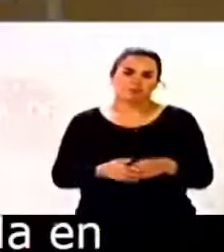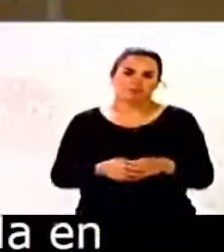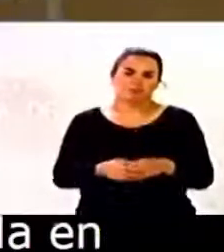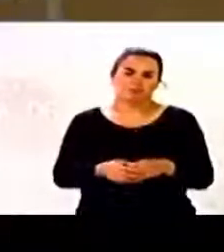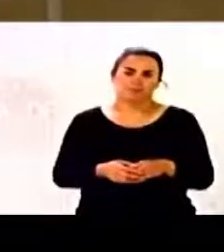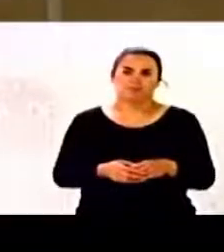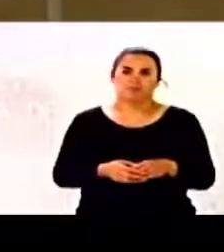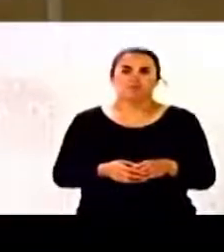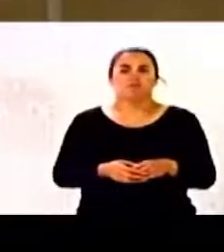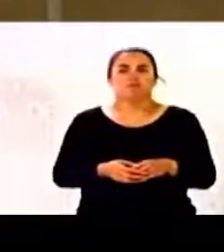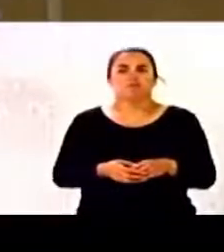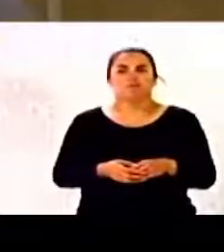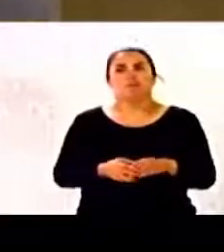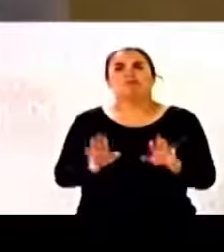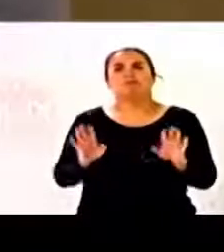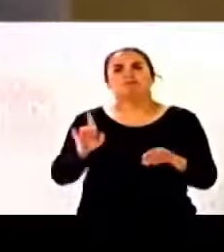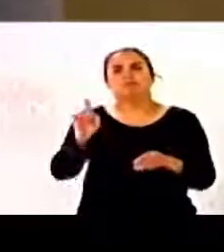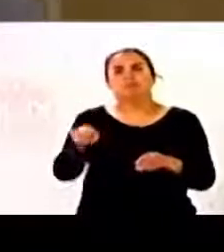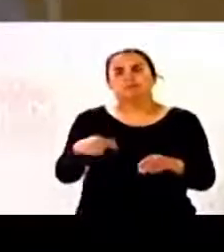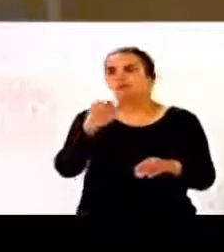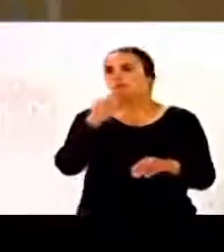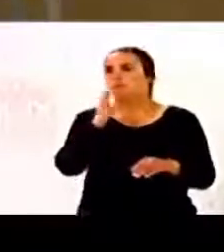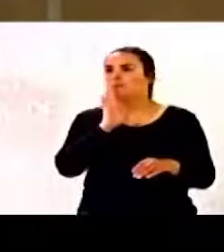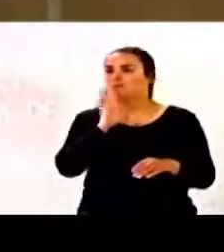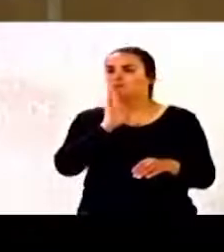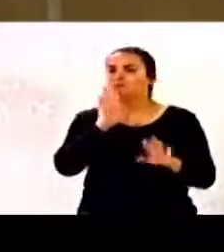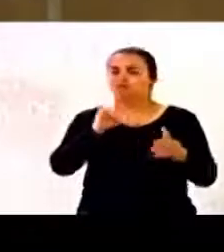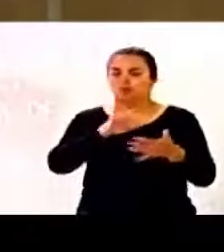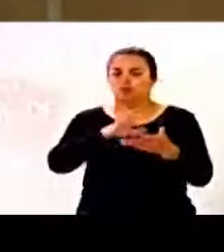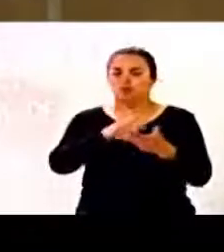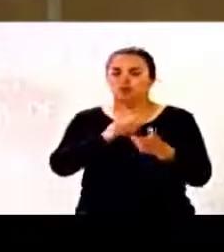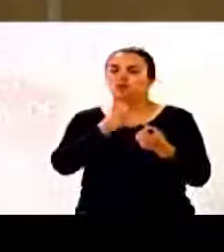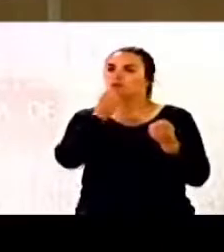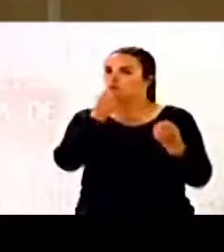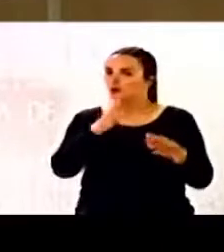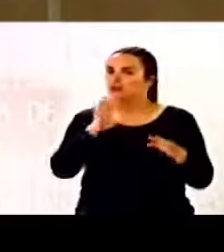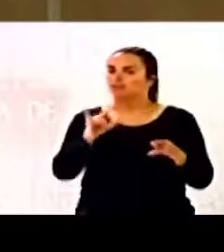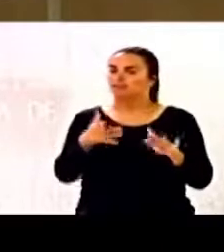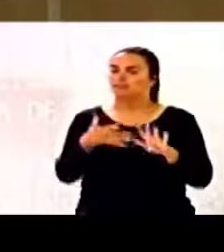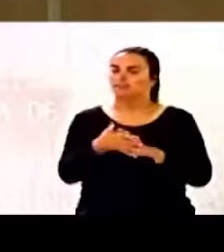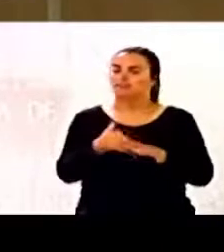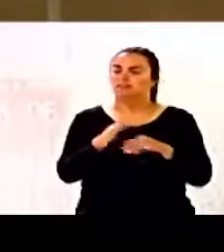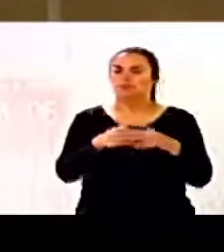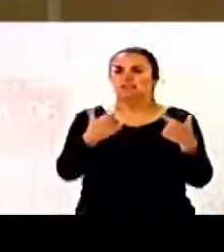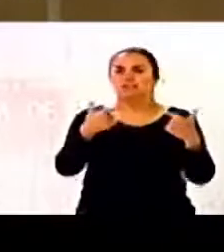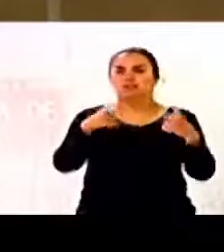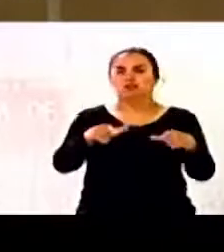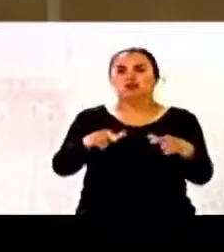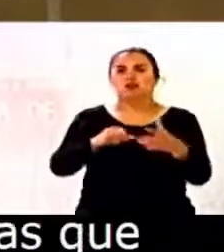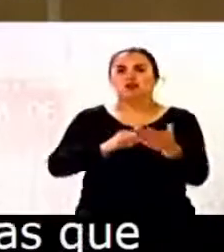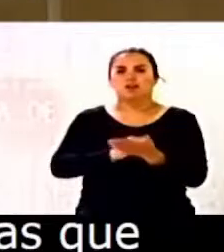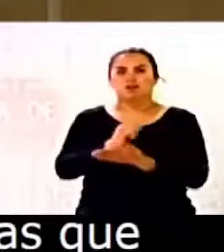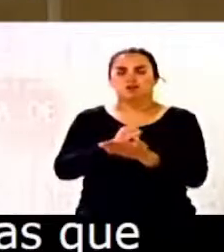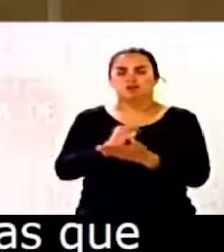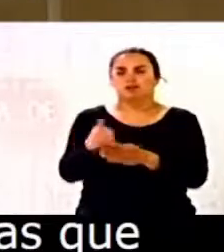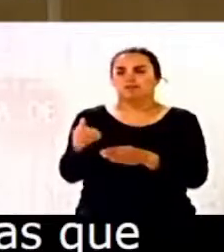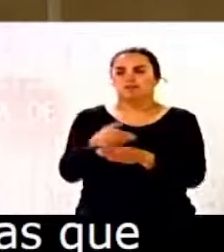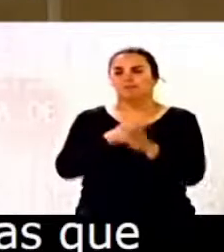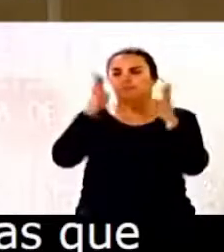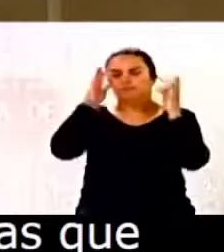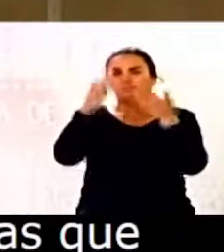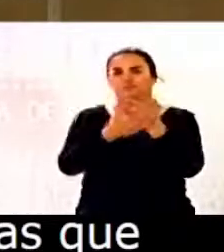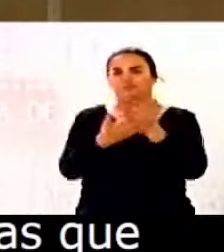todo, y a pesar, como digo, de las buenas noticias que supusieron para el sector agrícola el Consejo de